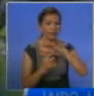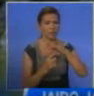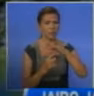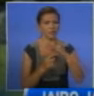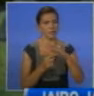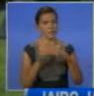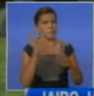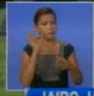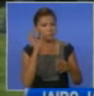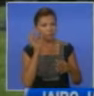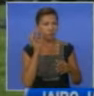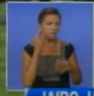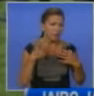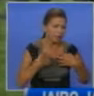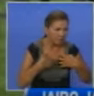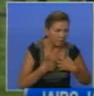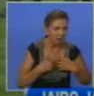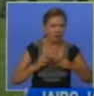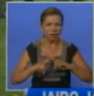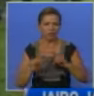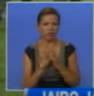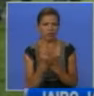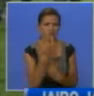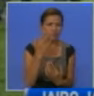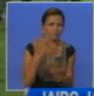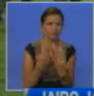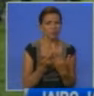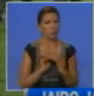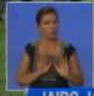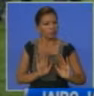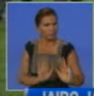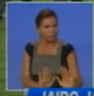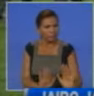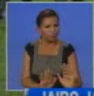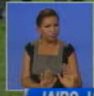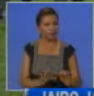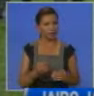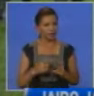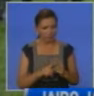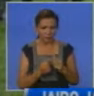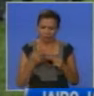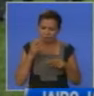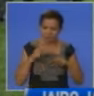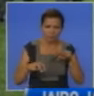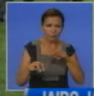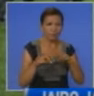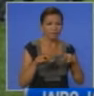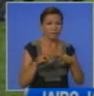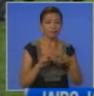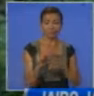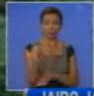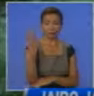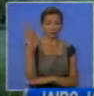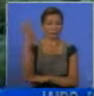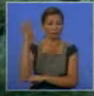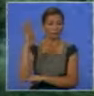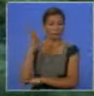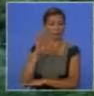flora y la fauna se detienen en el tiempo, invitándonos a emprender este viaje por la reserva de los milenarios frailejones.